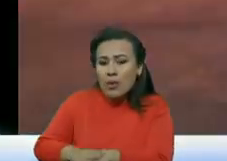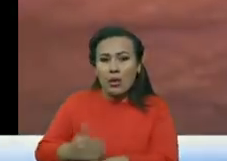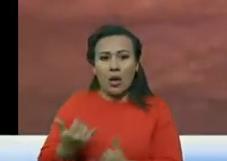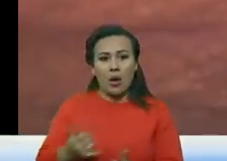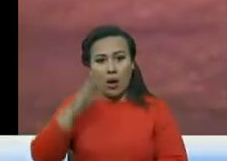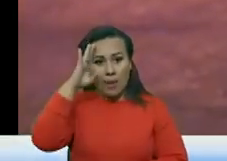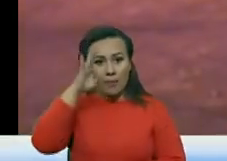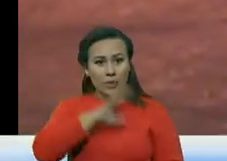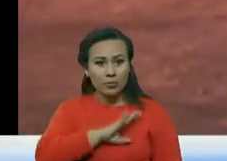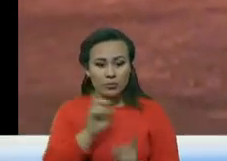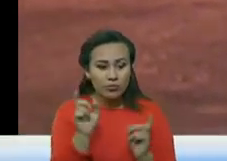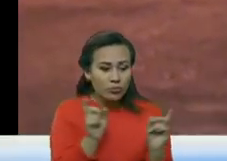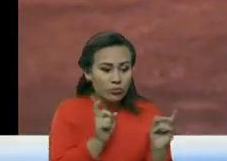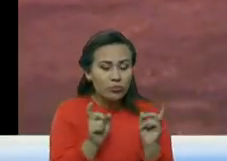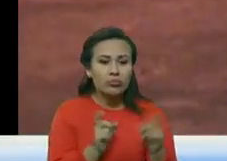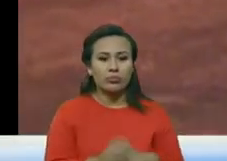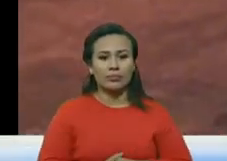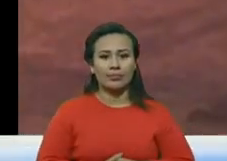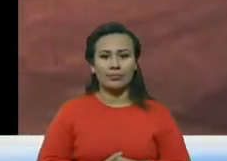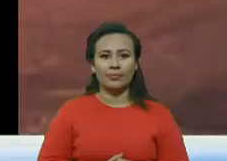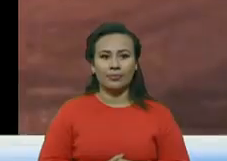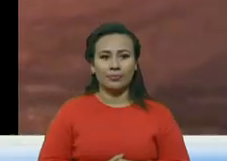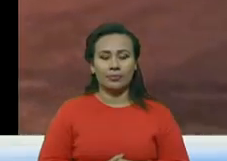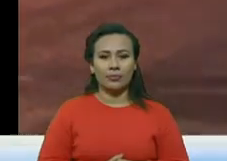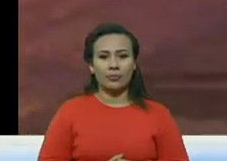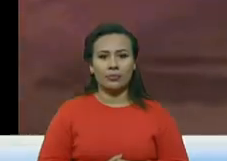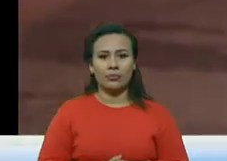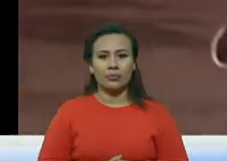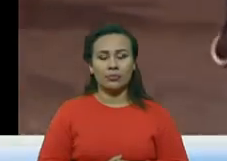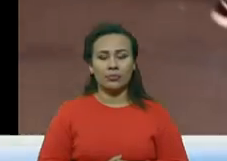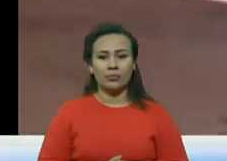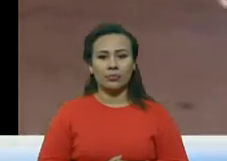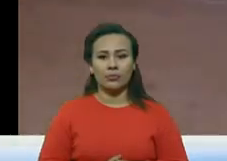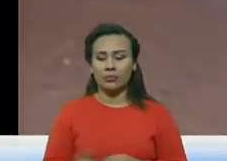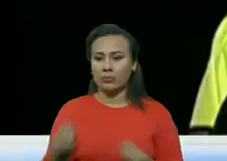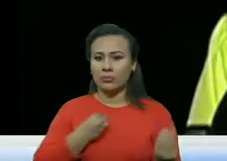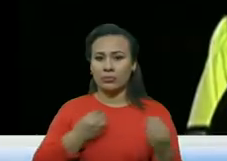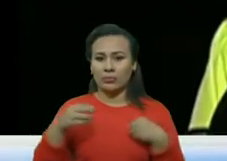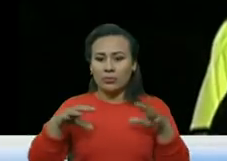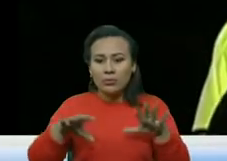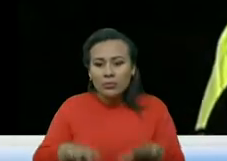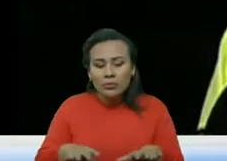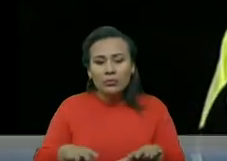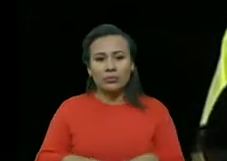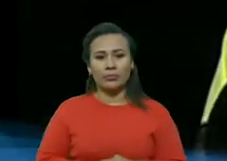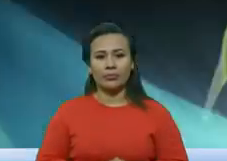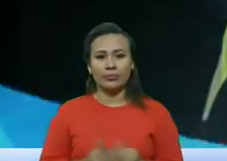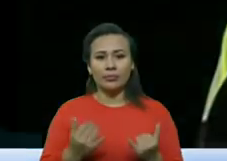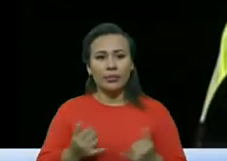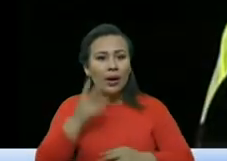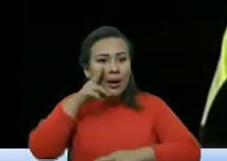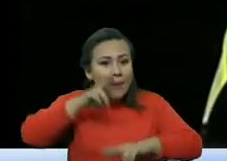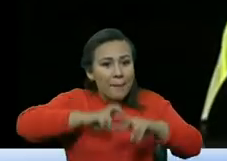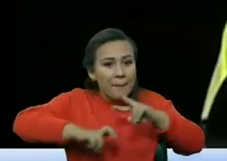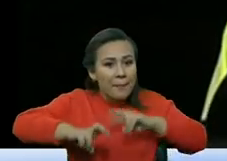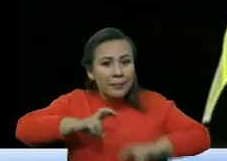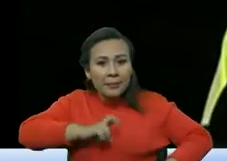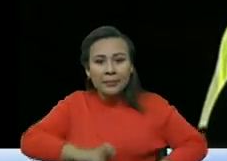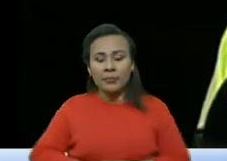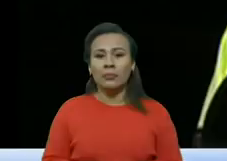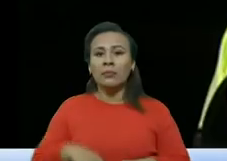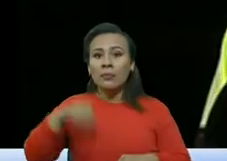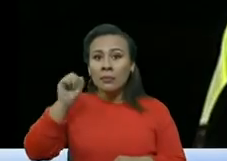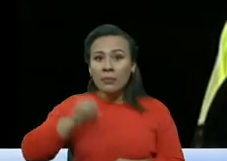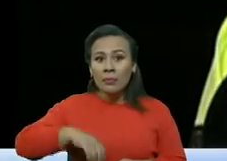policía preventiva alrededor de todo este distrito y circuito. Se están haciendo en este momento para poder